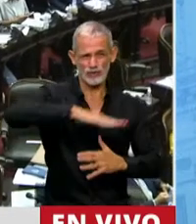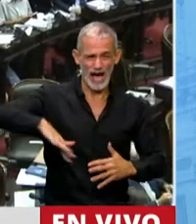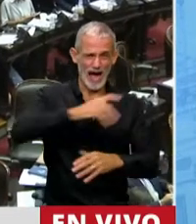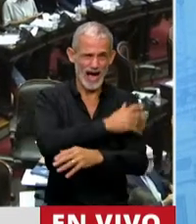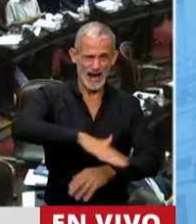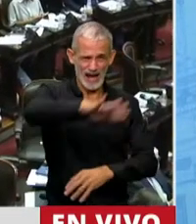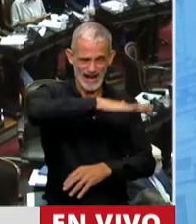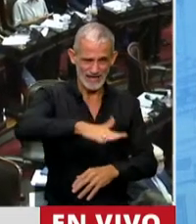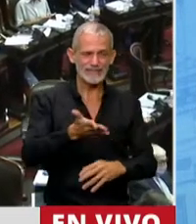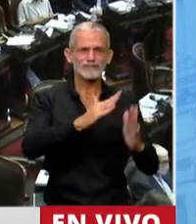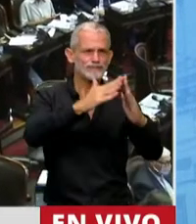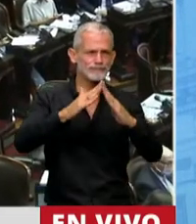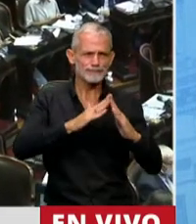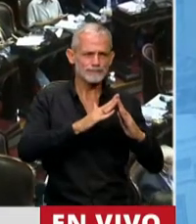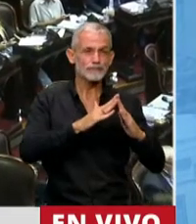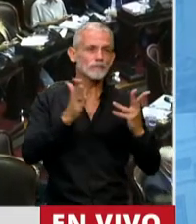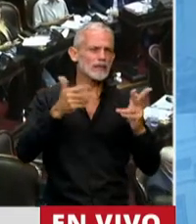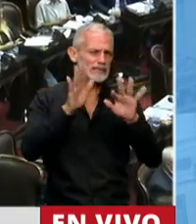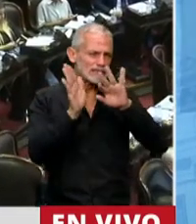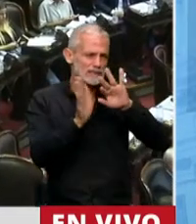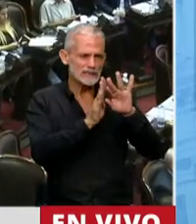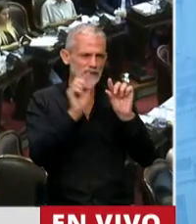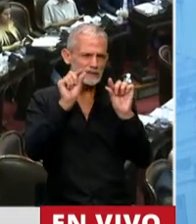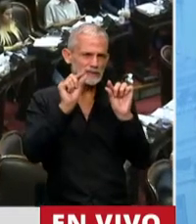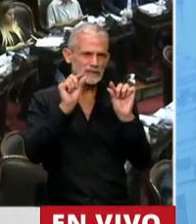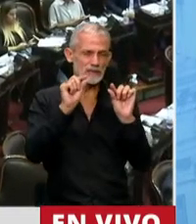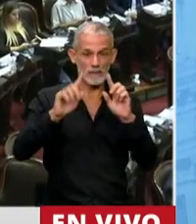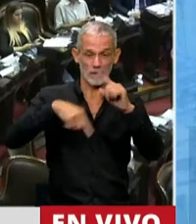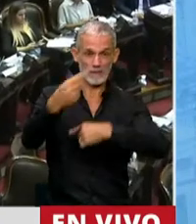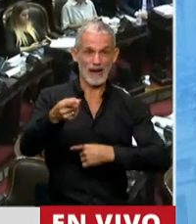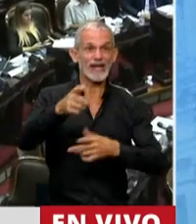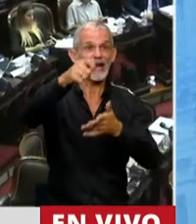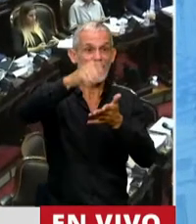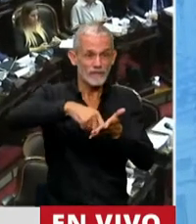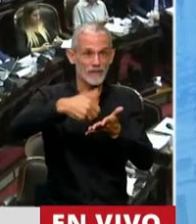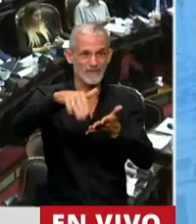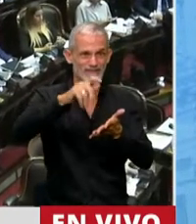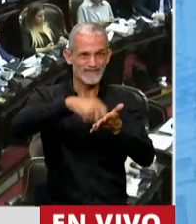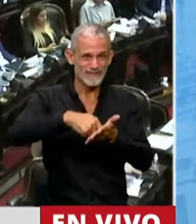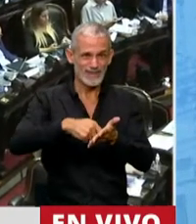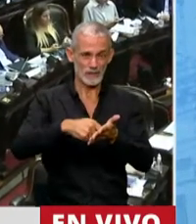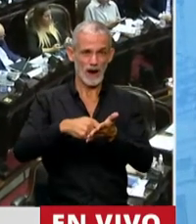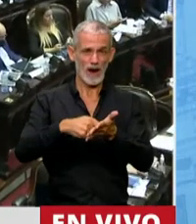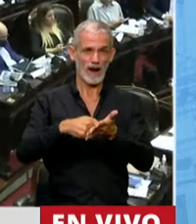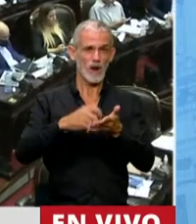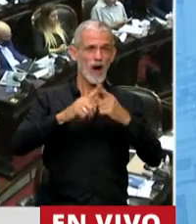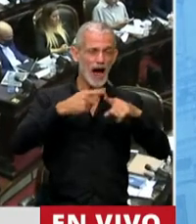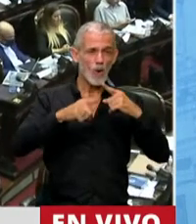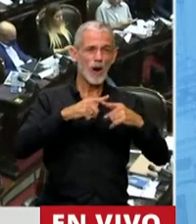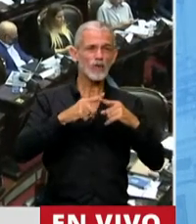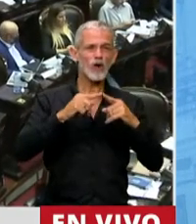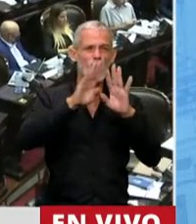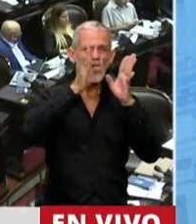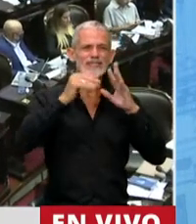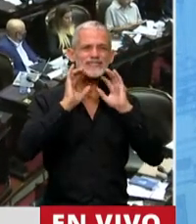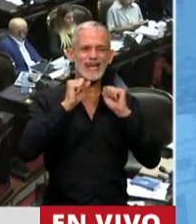Aquí quiero hacer un paréntesis porque justamente en el día de mañana firmamos un convenio con la Secretaría de